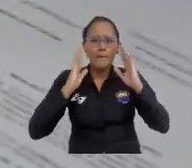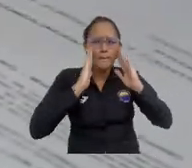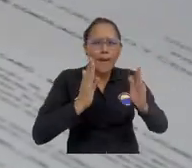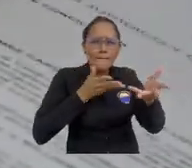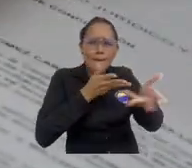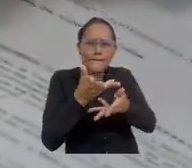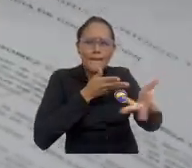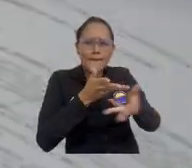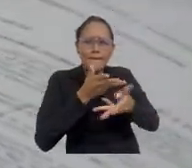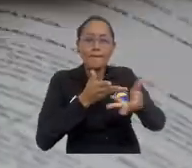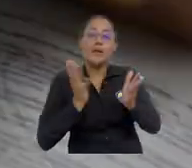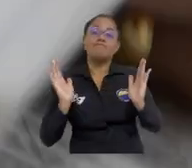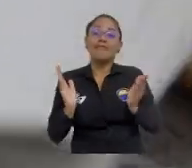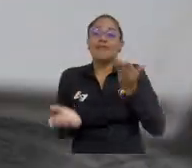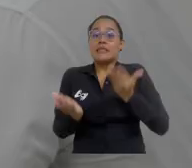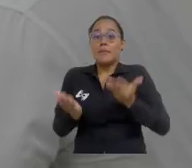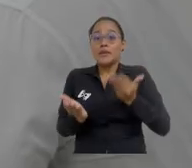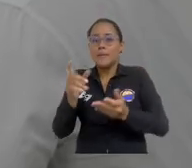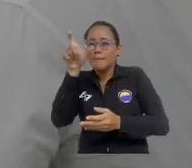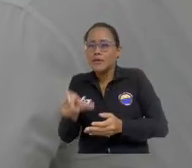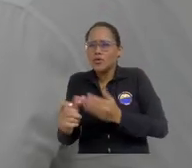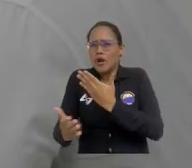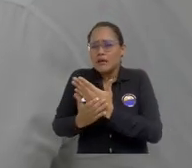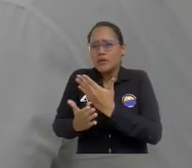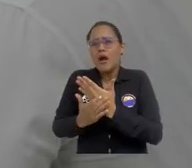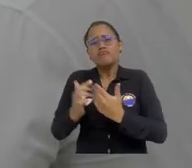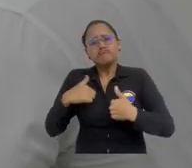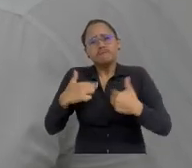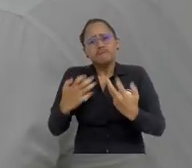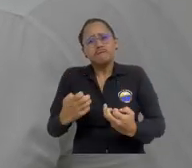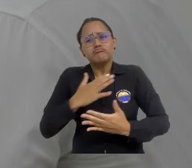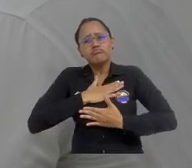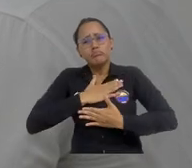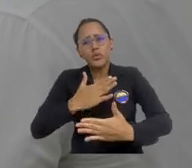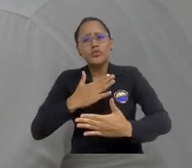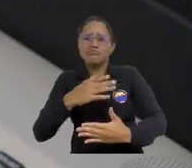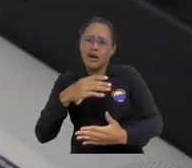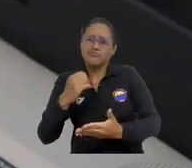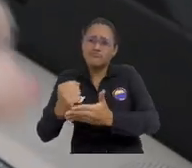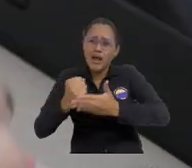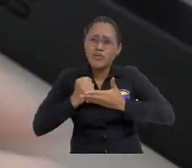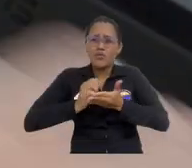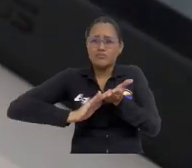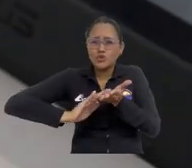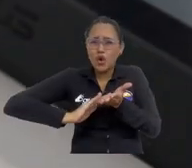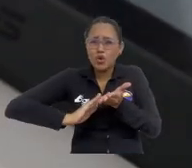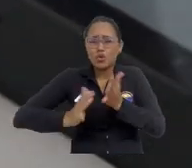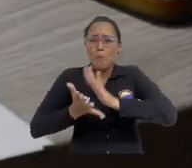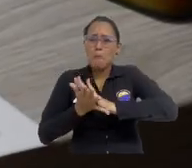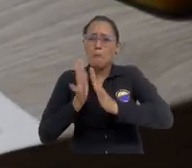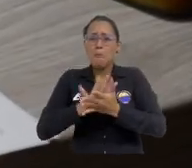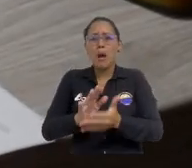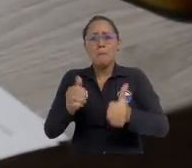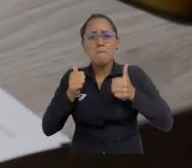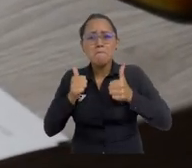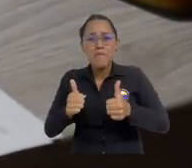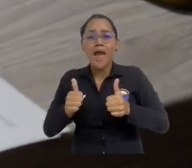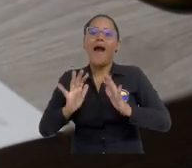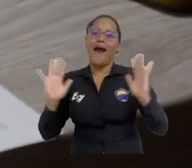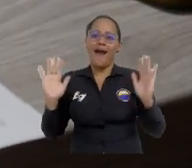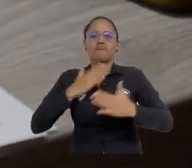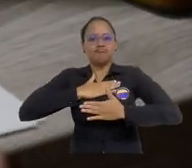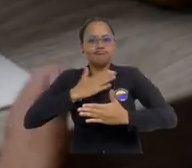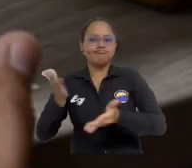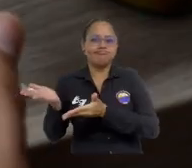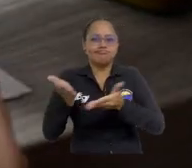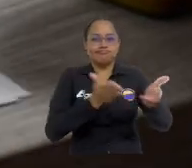aquellos casos en los cuales las partes hayan manifestado querer hacer uso de este mecanismo de solución pacífica de